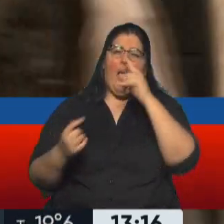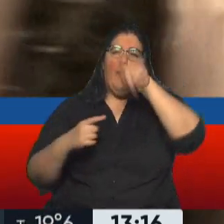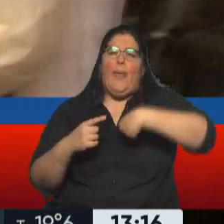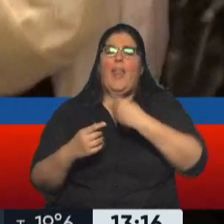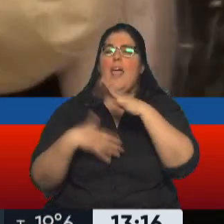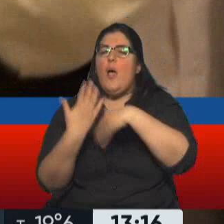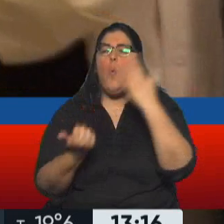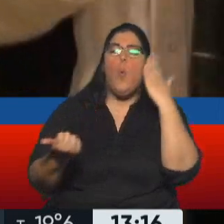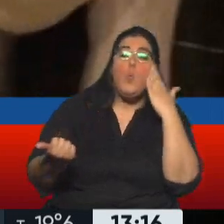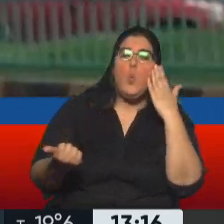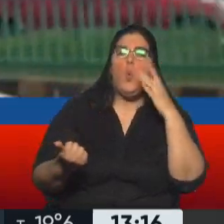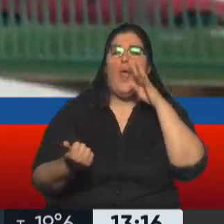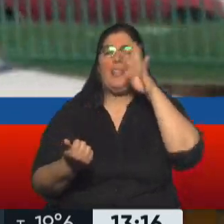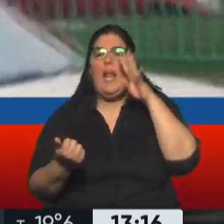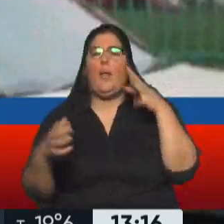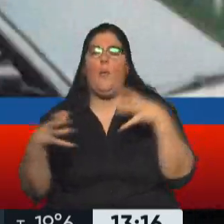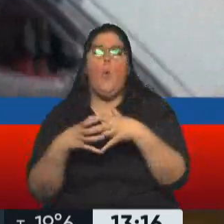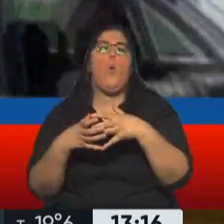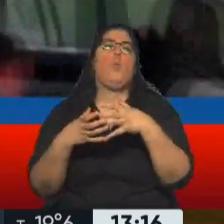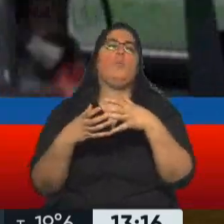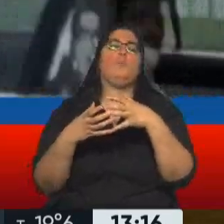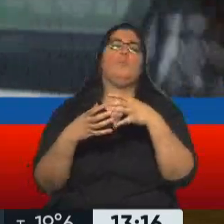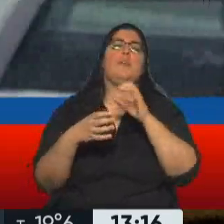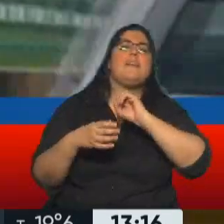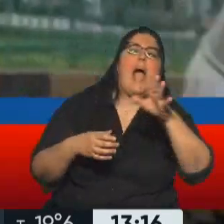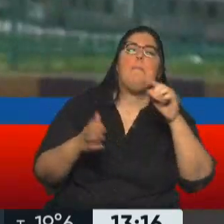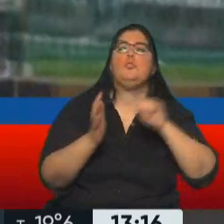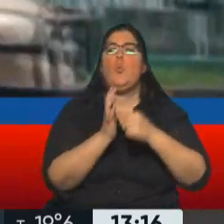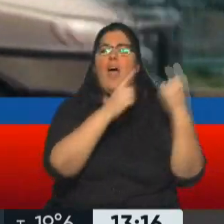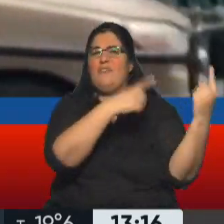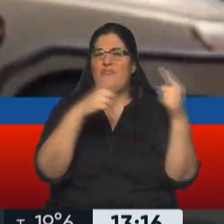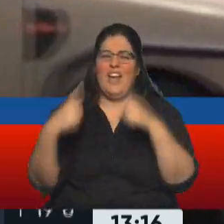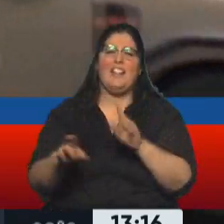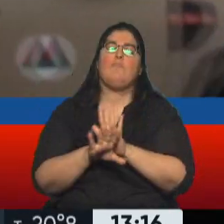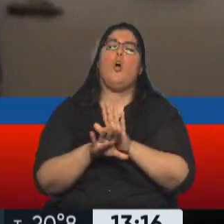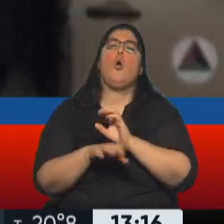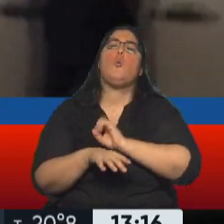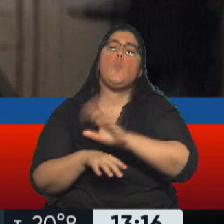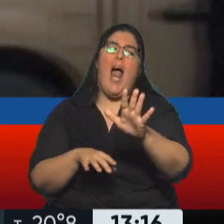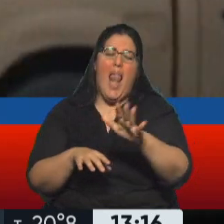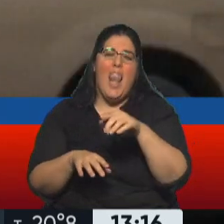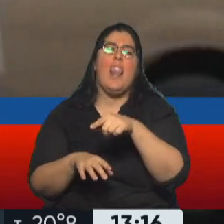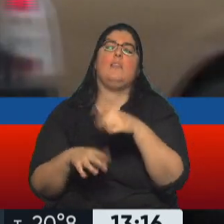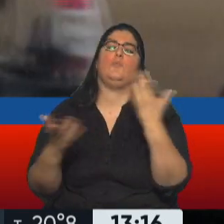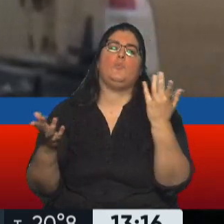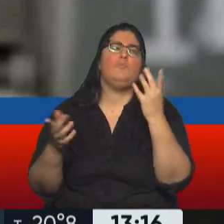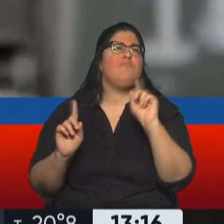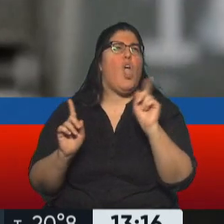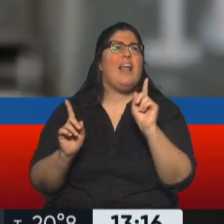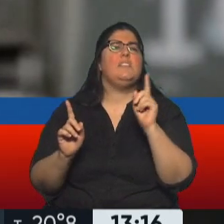tribal, lo cultural, la diferencia entre campo y ciudad, que no necesariamente, lo rural, que no necesariamente tienen que ver